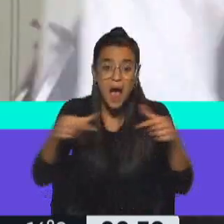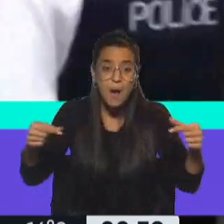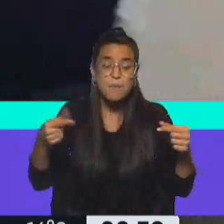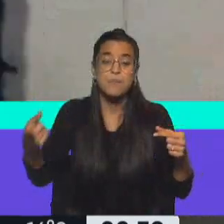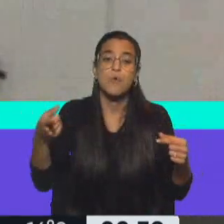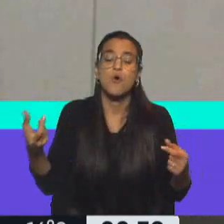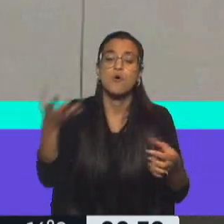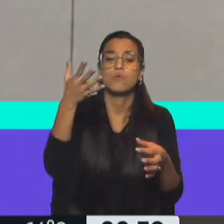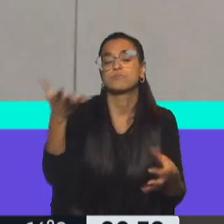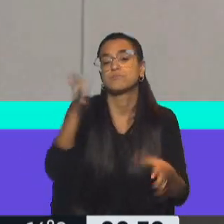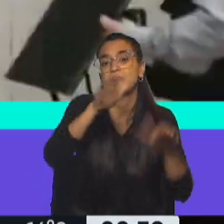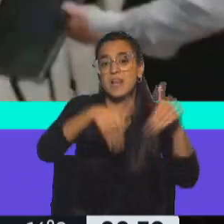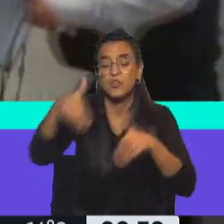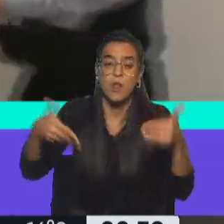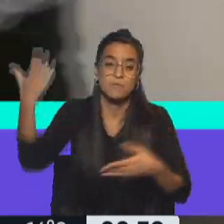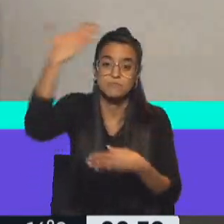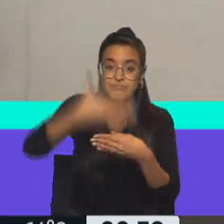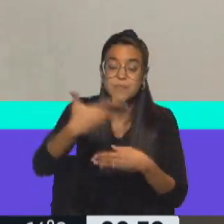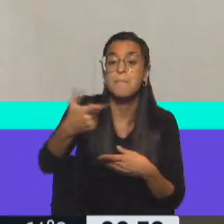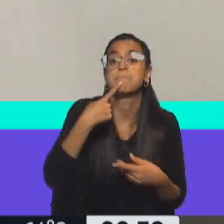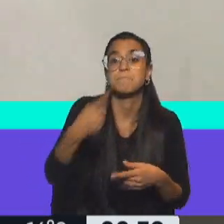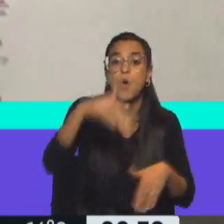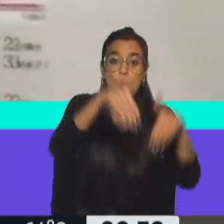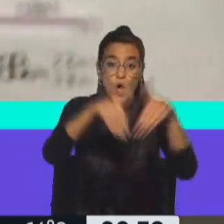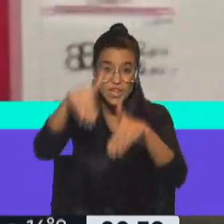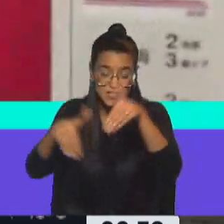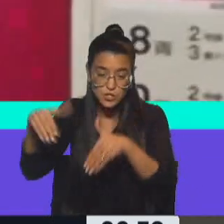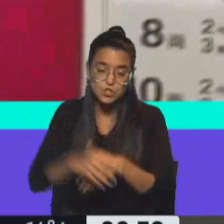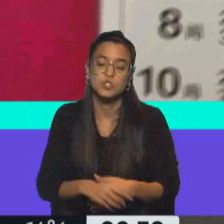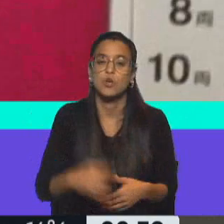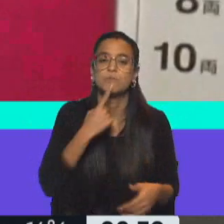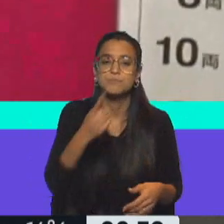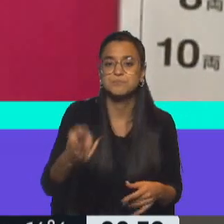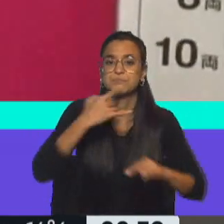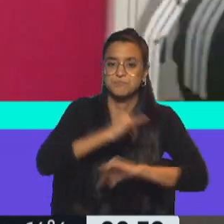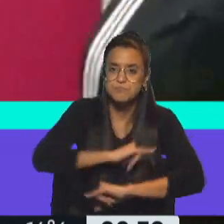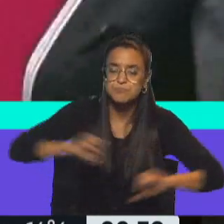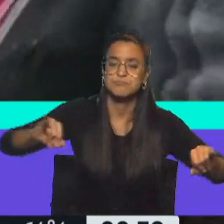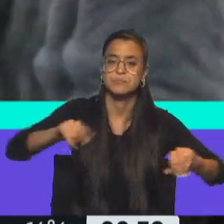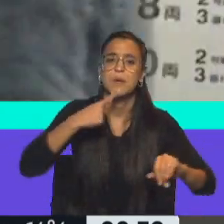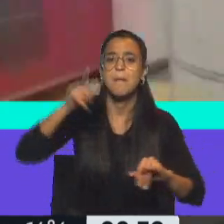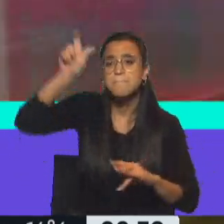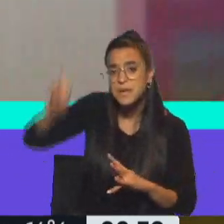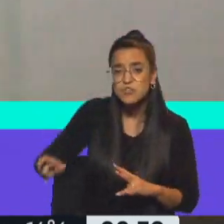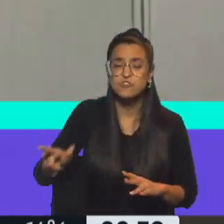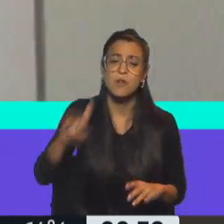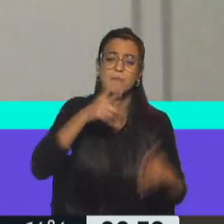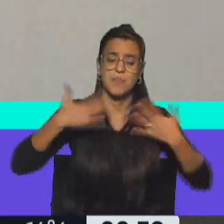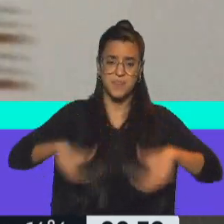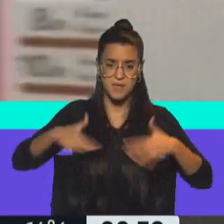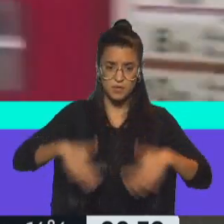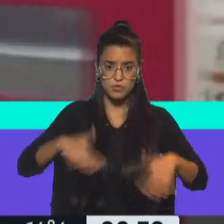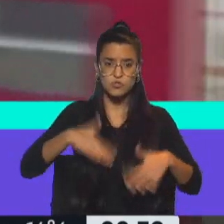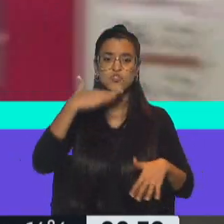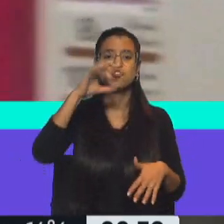cerraban los colegios electorales tras celebrar las legislativas. Según informaron medios locales, el atacante, aparentemente disfrazado de